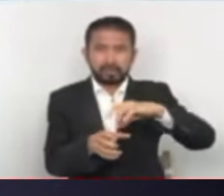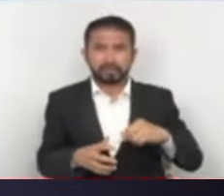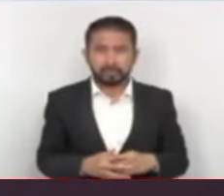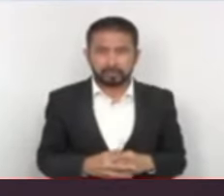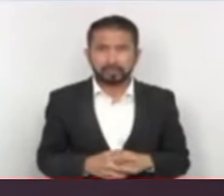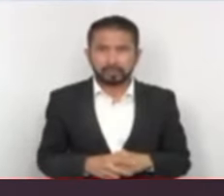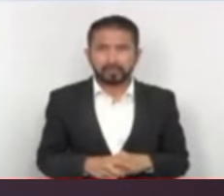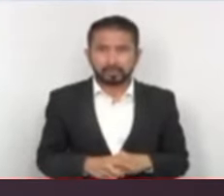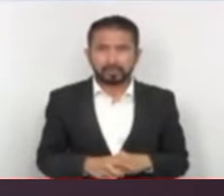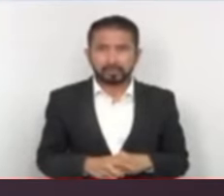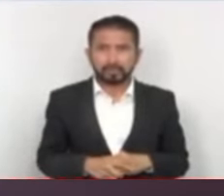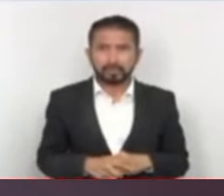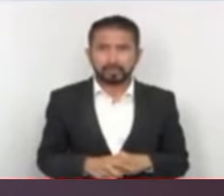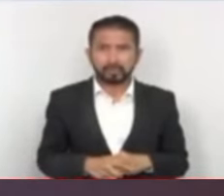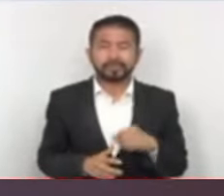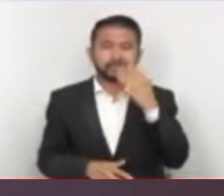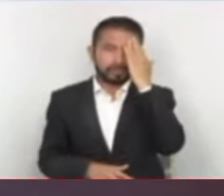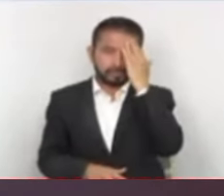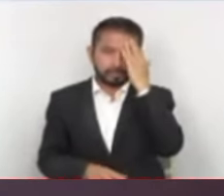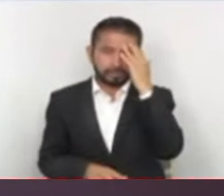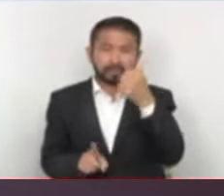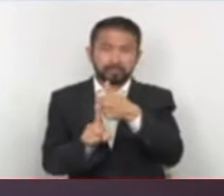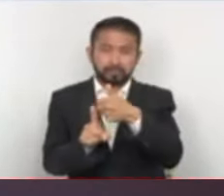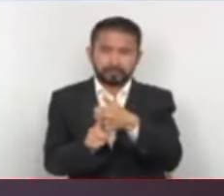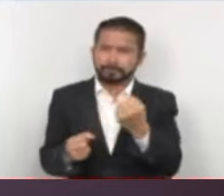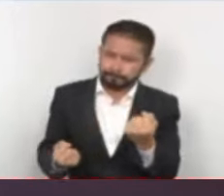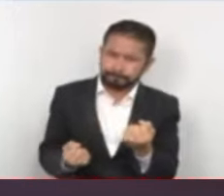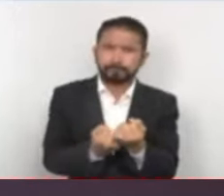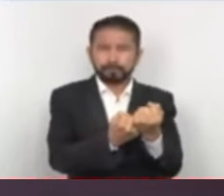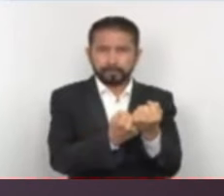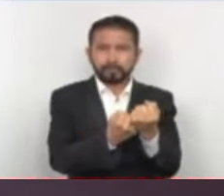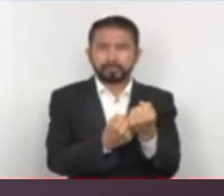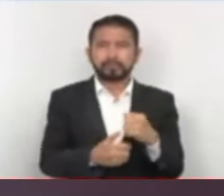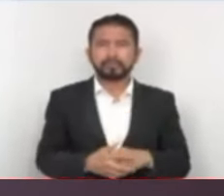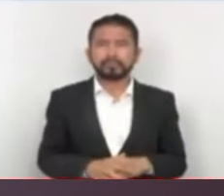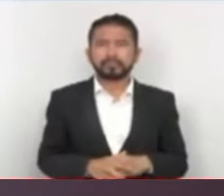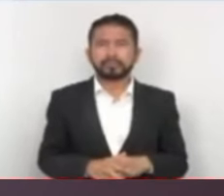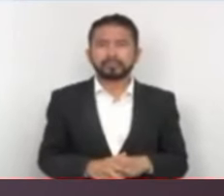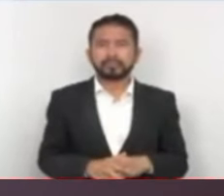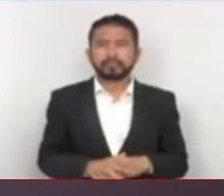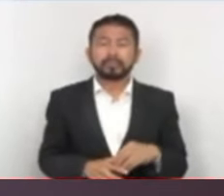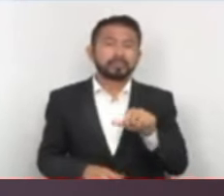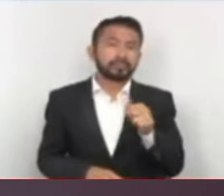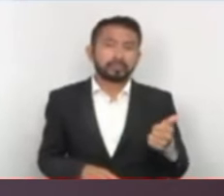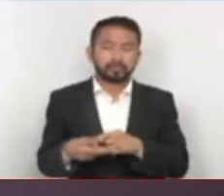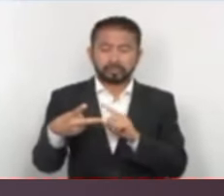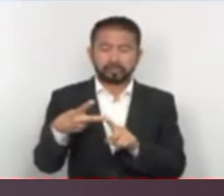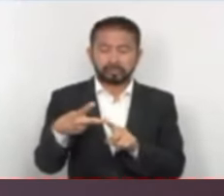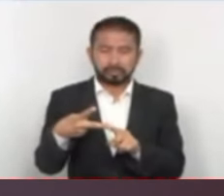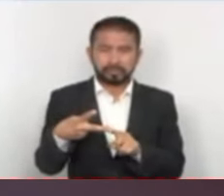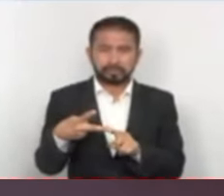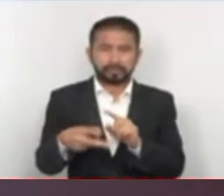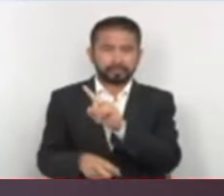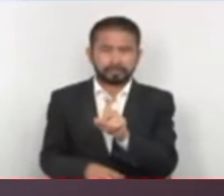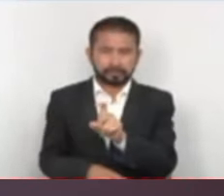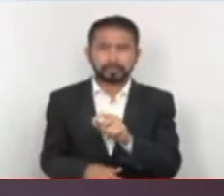de votación presencial. Sé que usted incrementaría esa parte. Lo otro sería, la